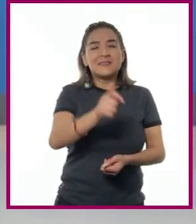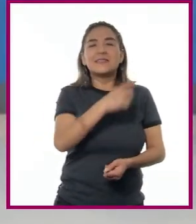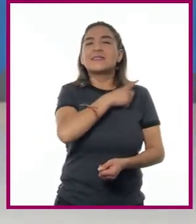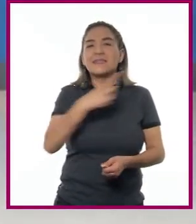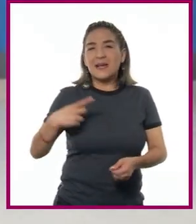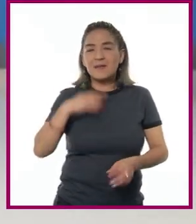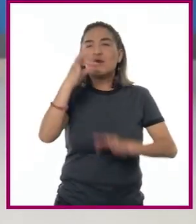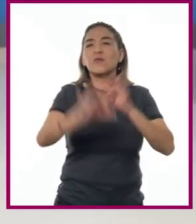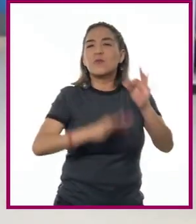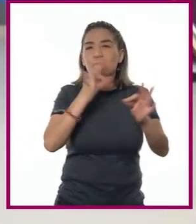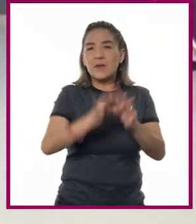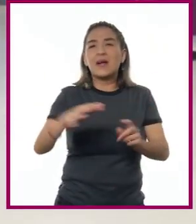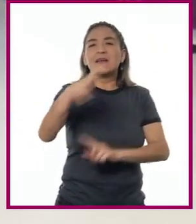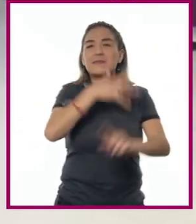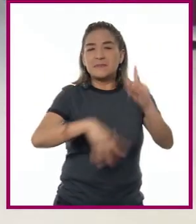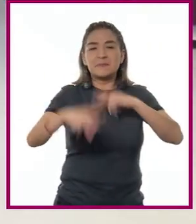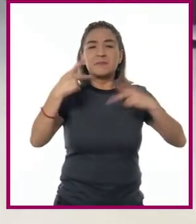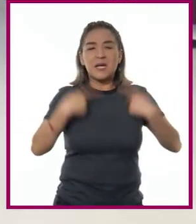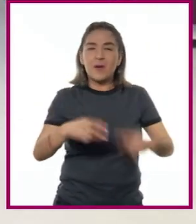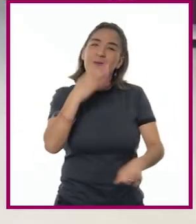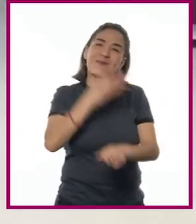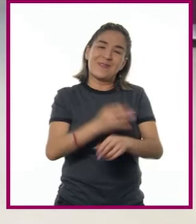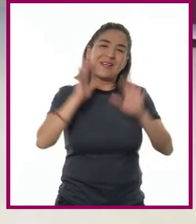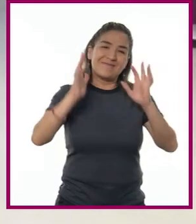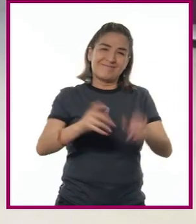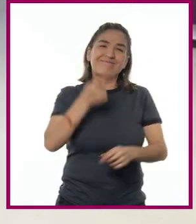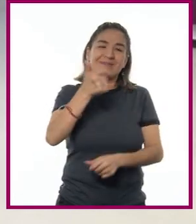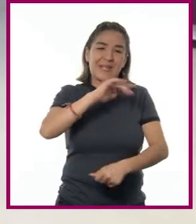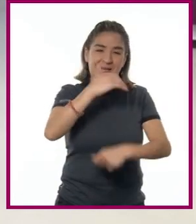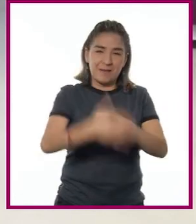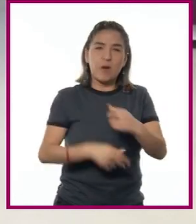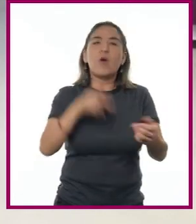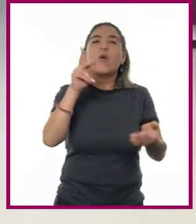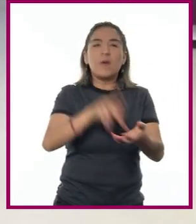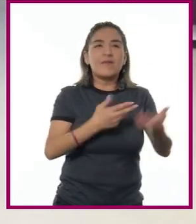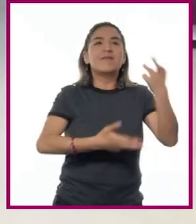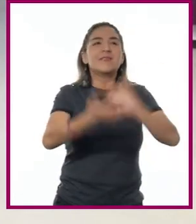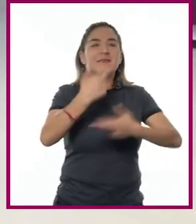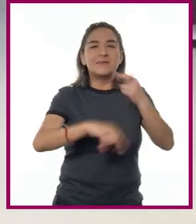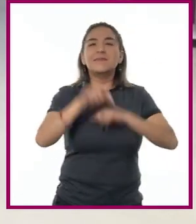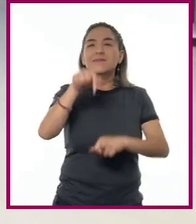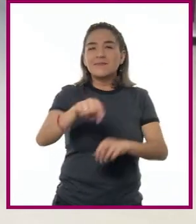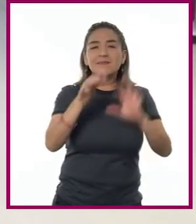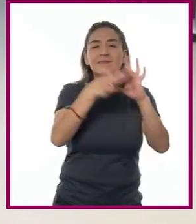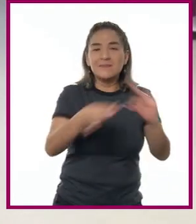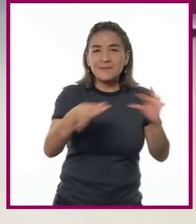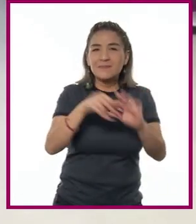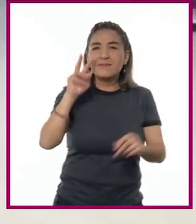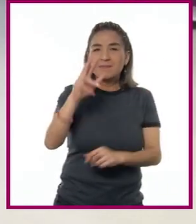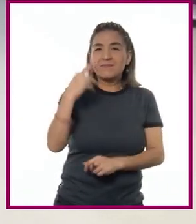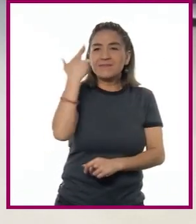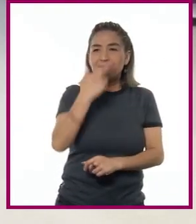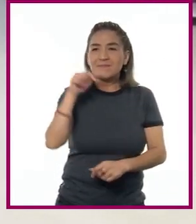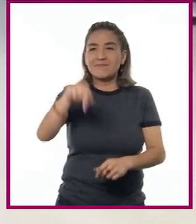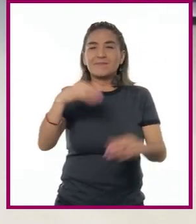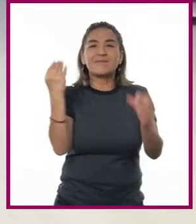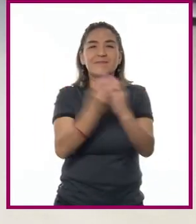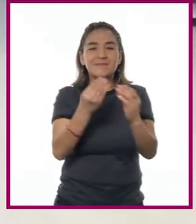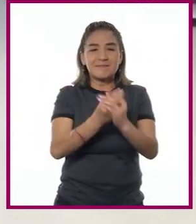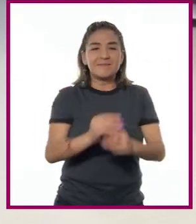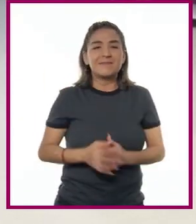cumplir la ciudadanía. Estamos por terminar, así que haremos una recapitulación de lo que vimos en esta